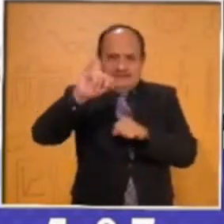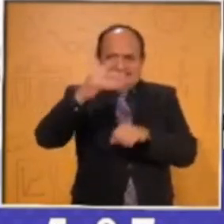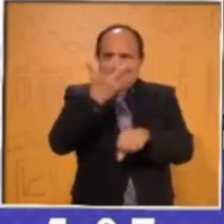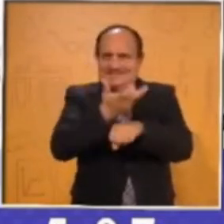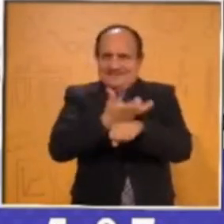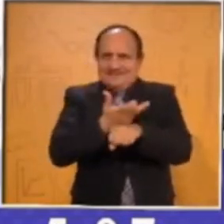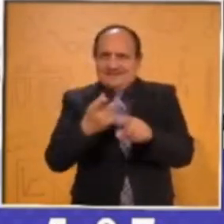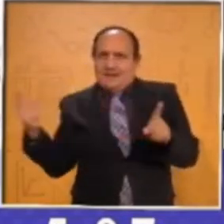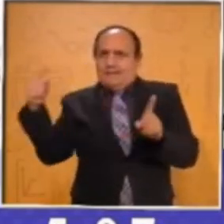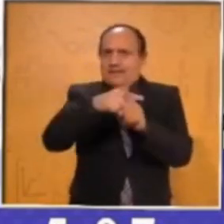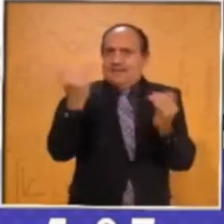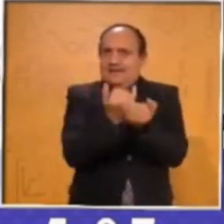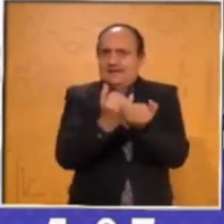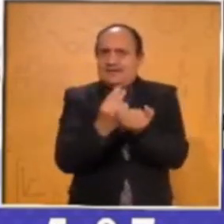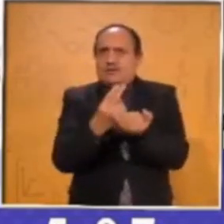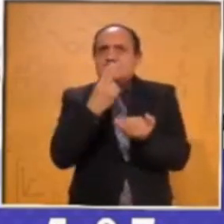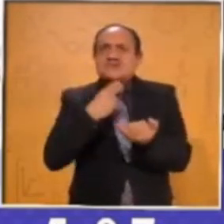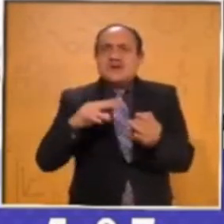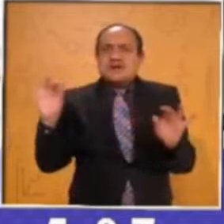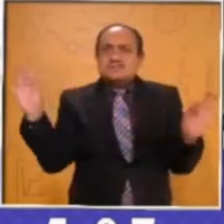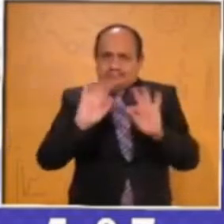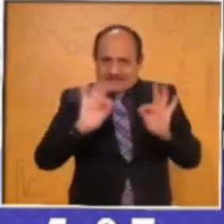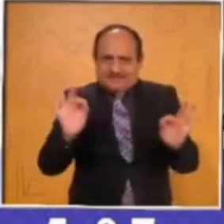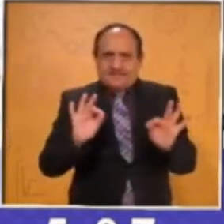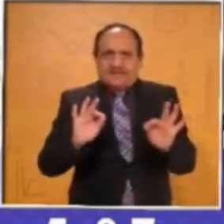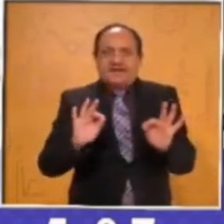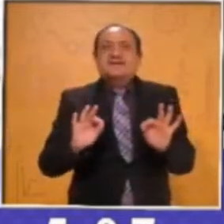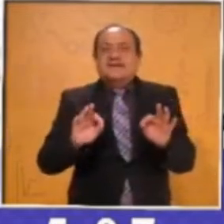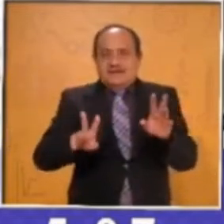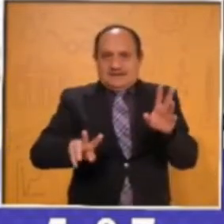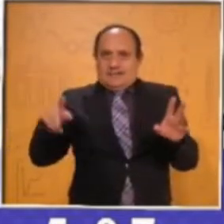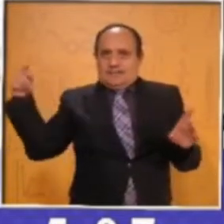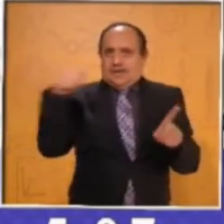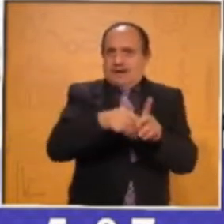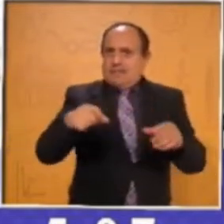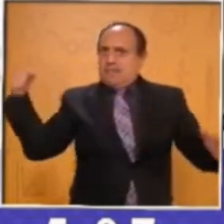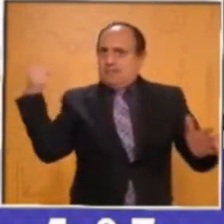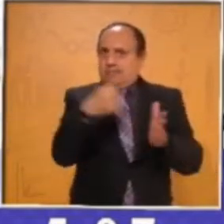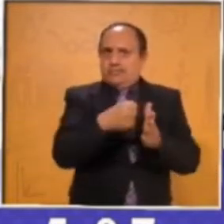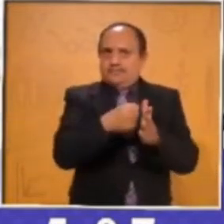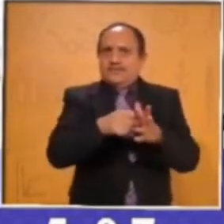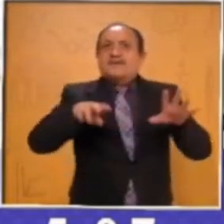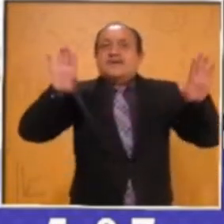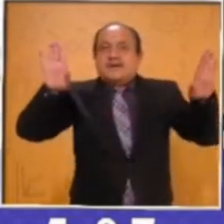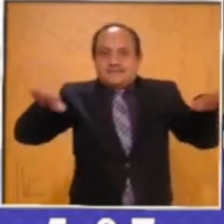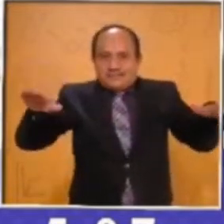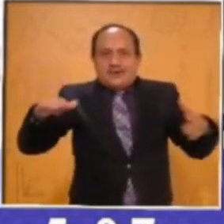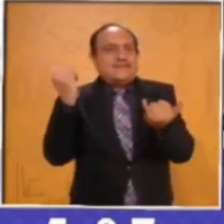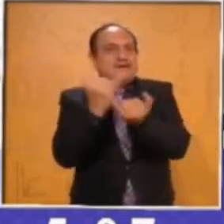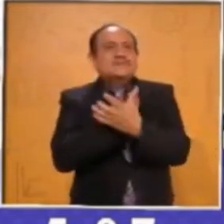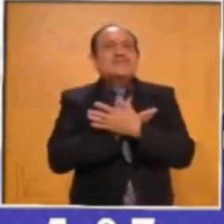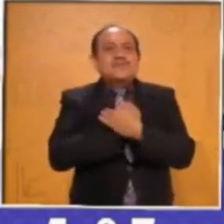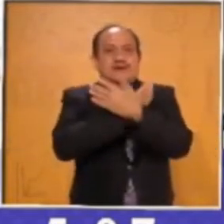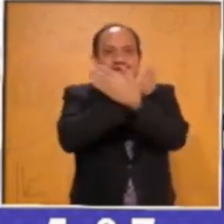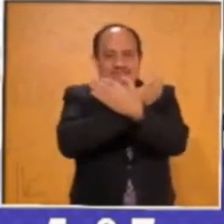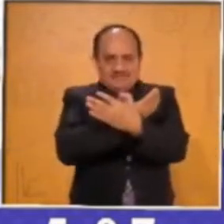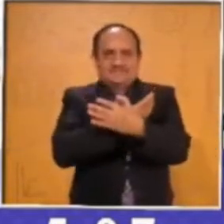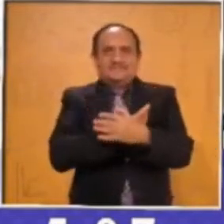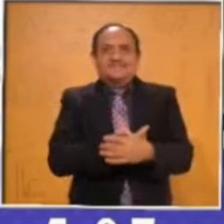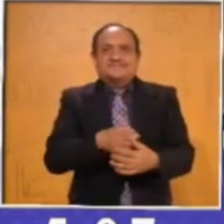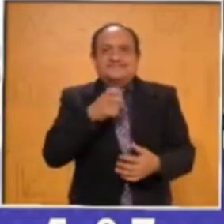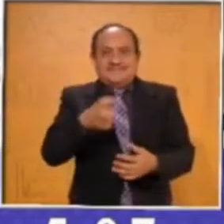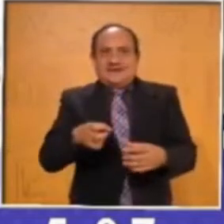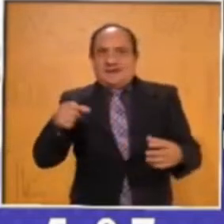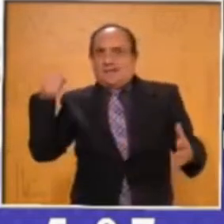como avispa y volaba como mariposa. ¿Qué quería decir? Que era muy bueno con los golpes, pero en sus movimientos era muy suave. Sí,